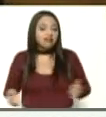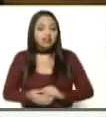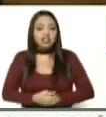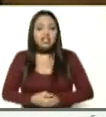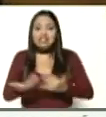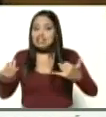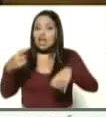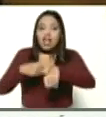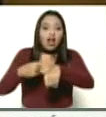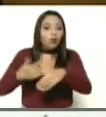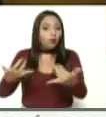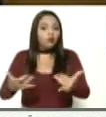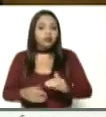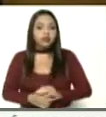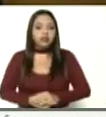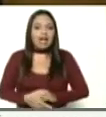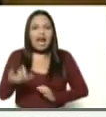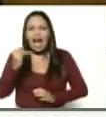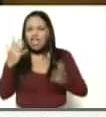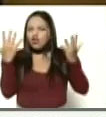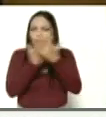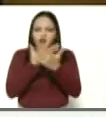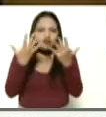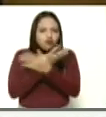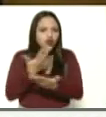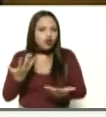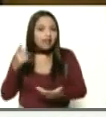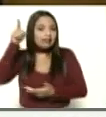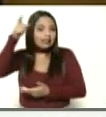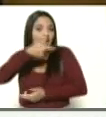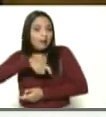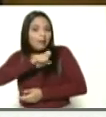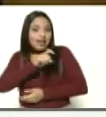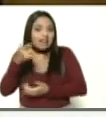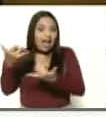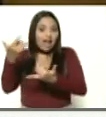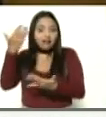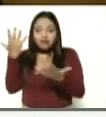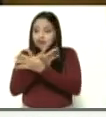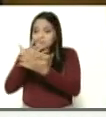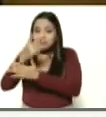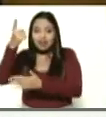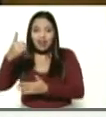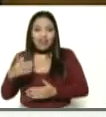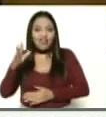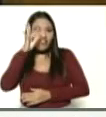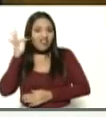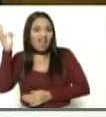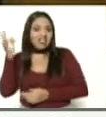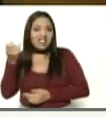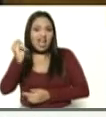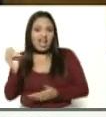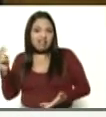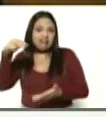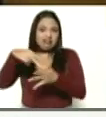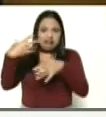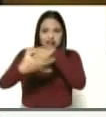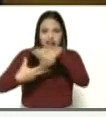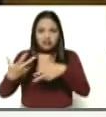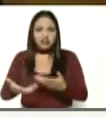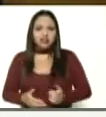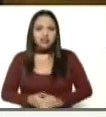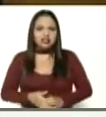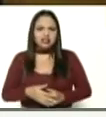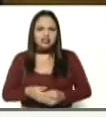este es el momento. Hay confusión allá, en España. Francia se levantó, hay confusión. Entonces, bueno, ¿qué